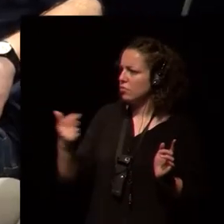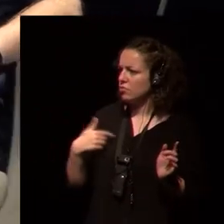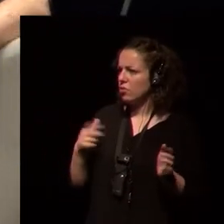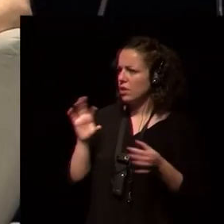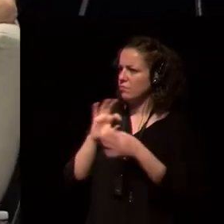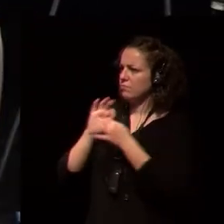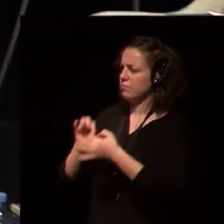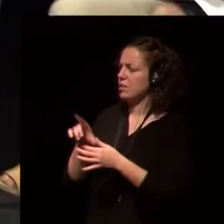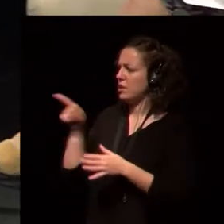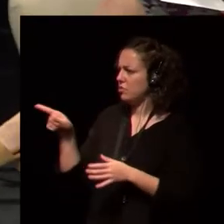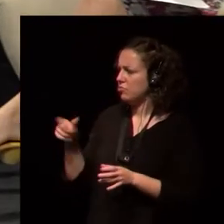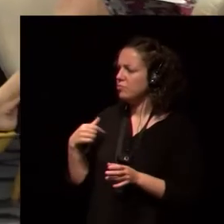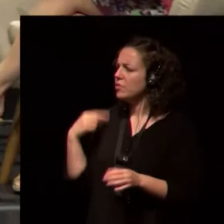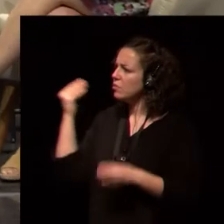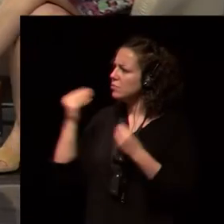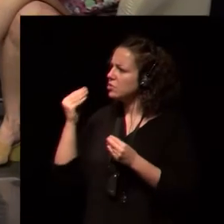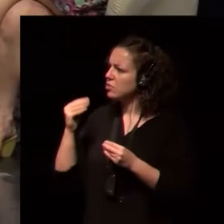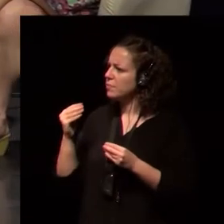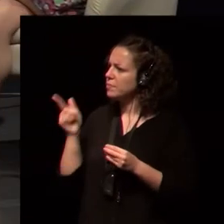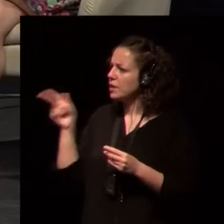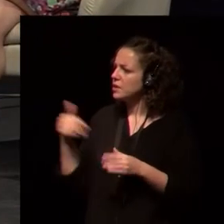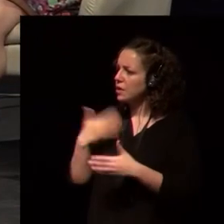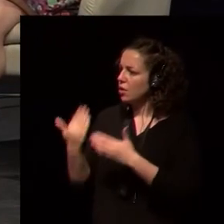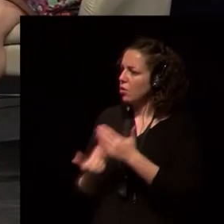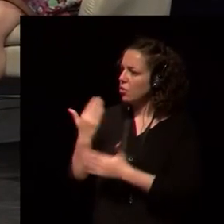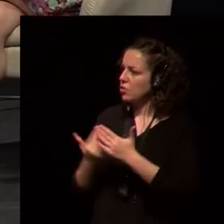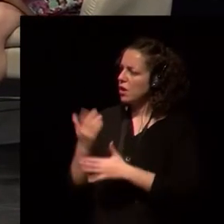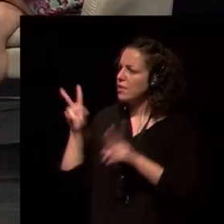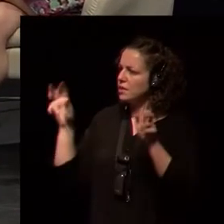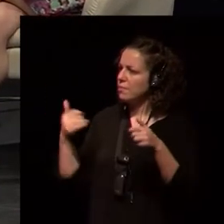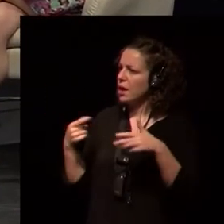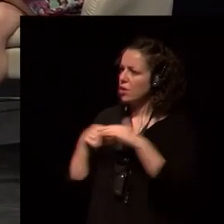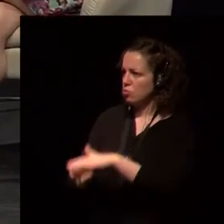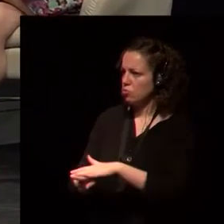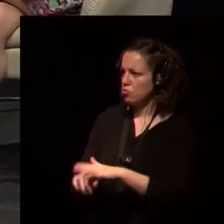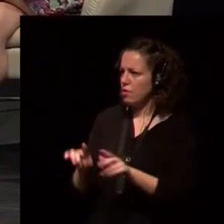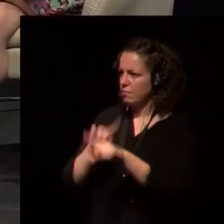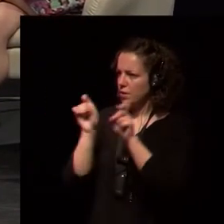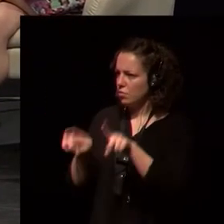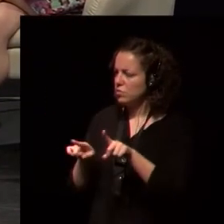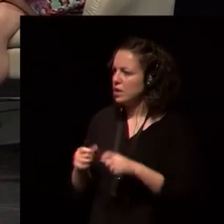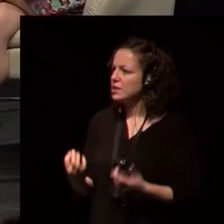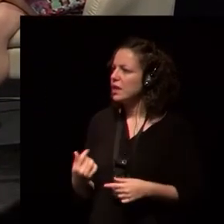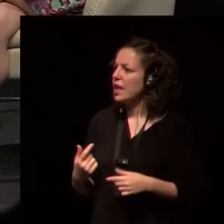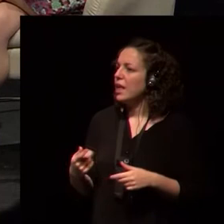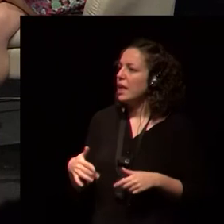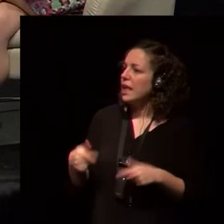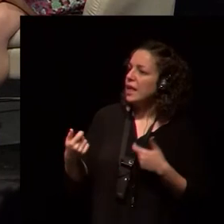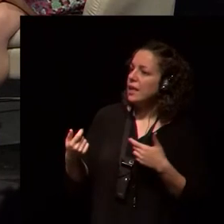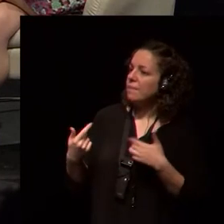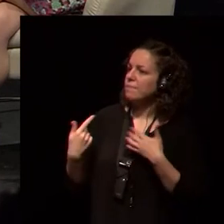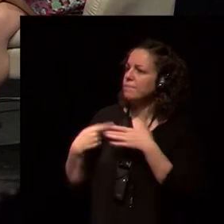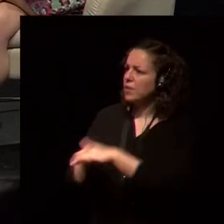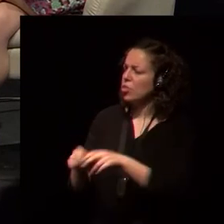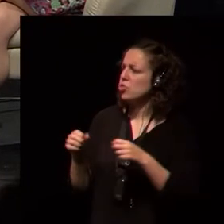O sea, yo creo que al final... estas jornadas que se llaman sobre la inclusión, la pregunta es incluir dónde